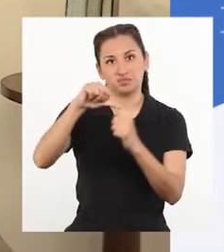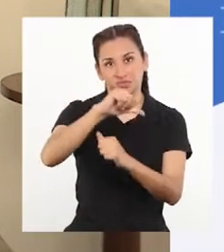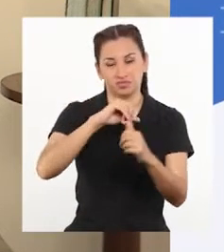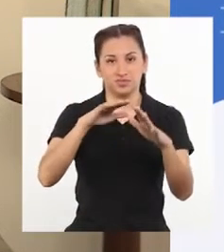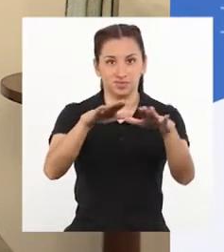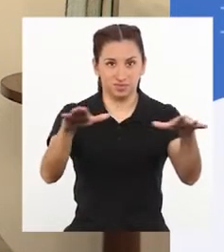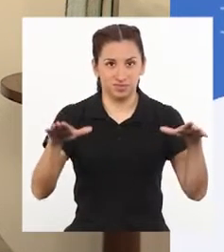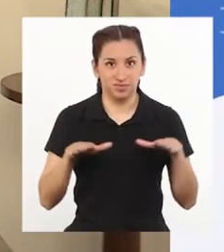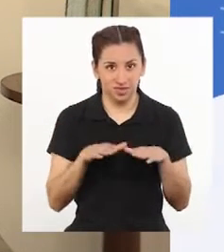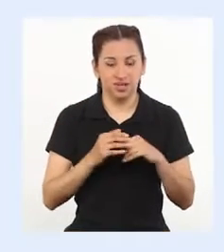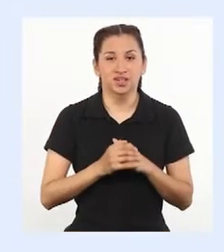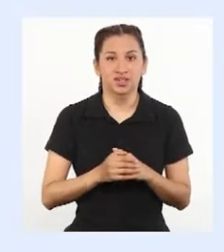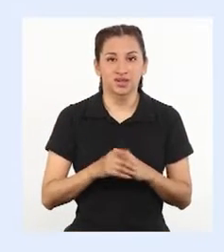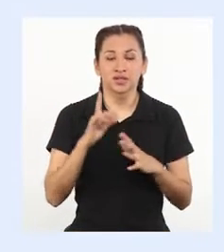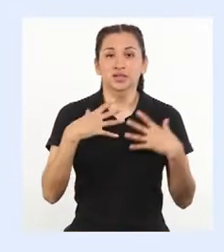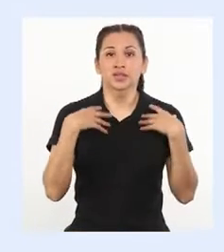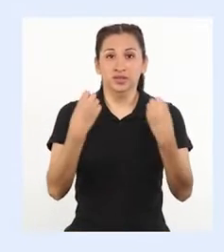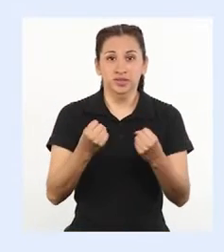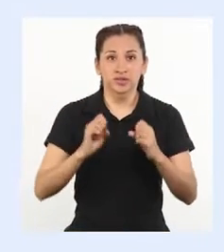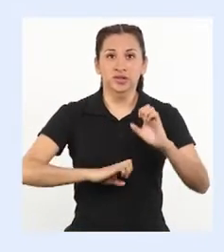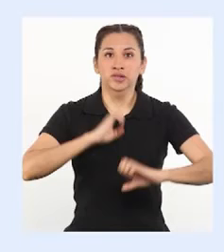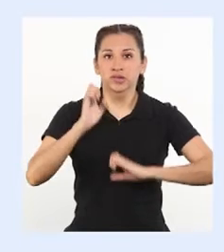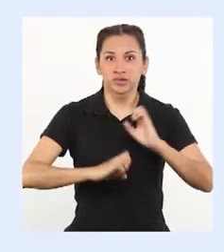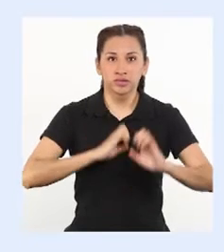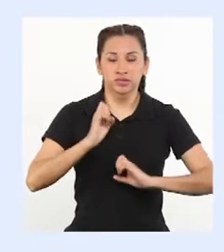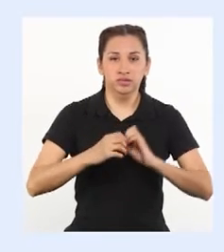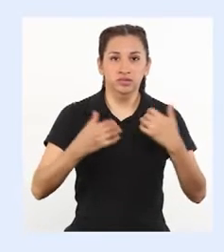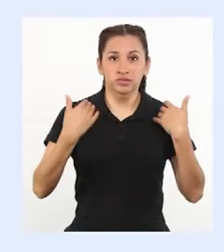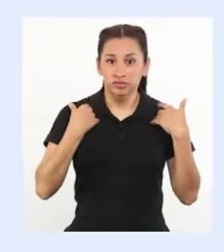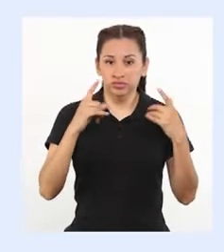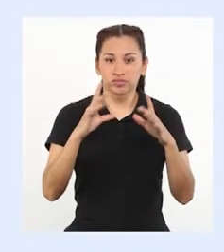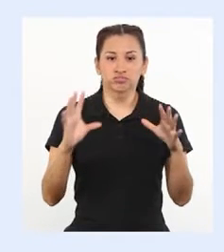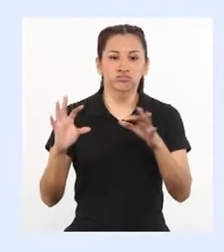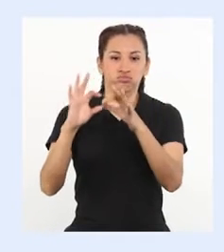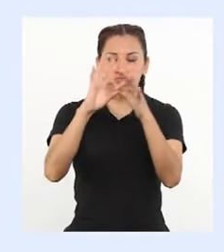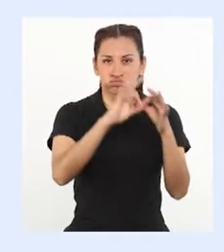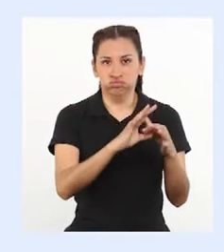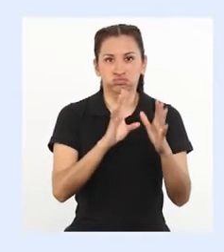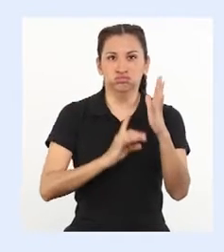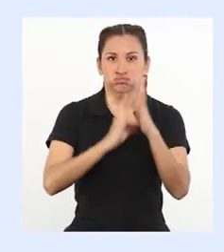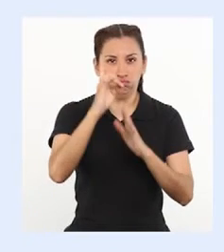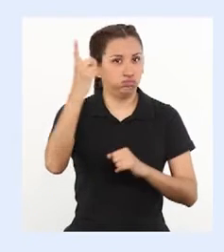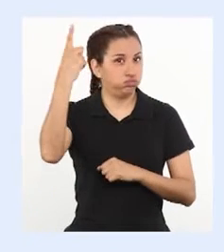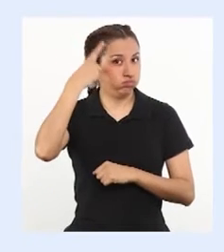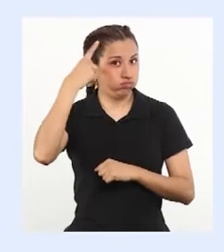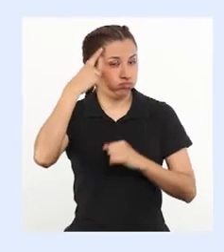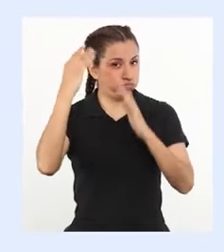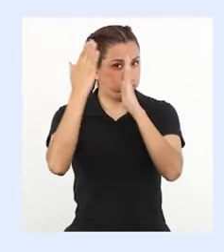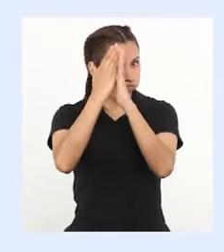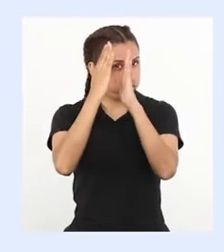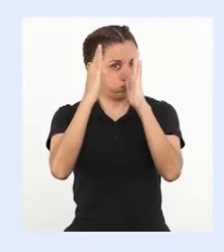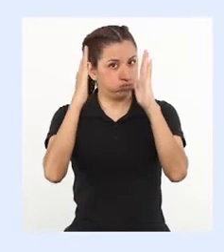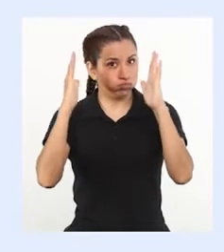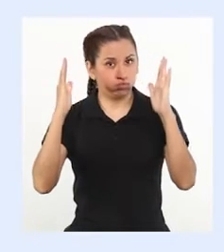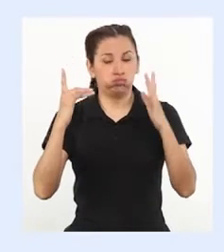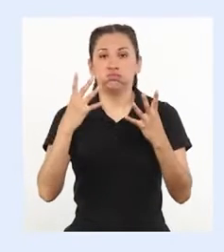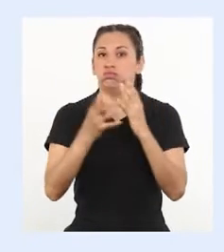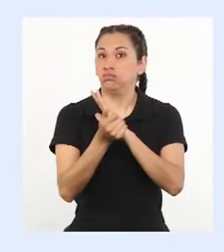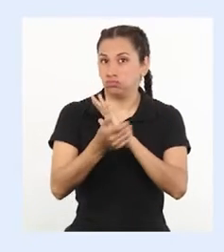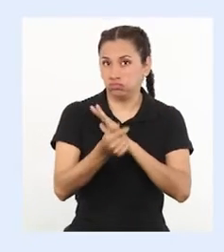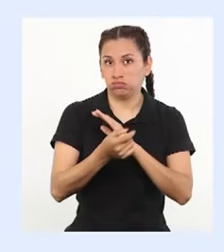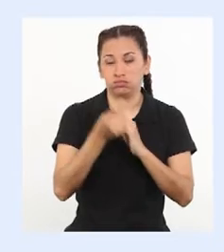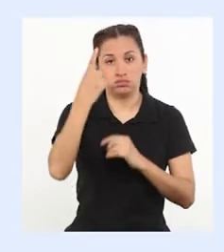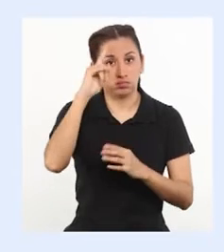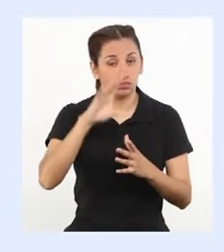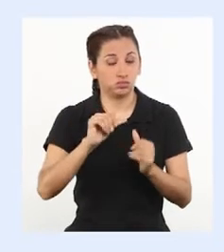de nuestro entorno. La salud emocional tiene una dimensión asociada al desarrollo mental, en el que se